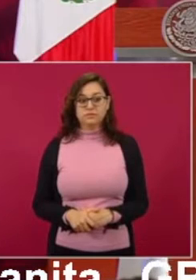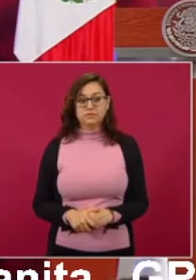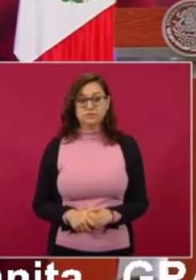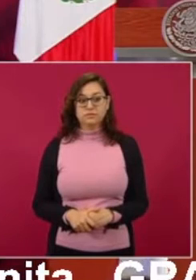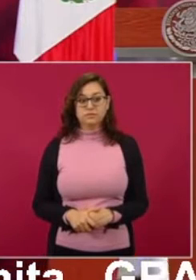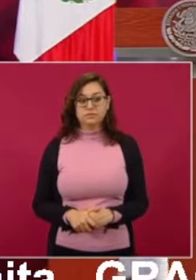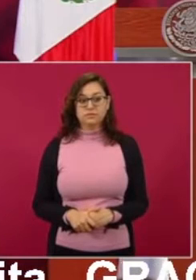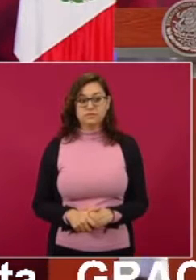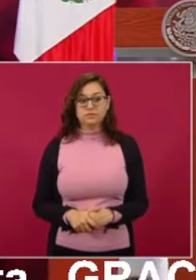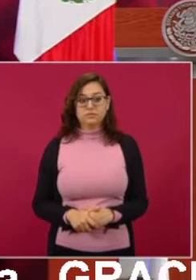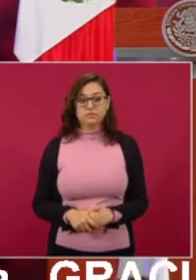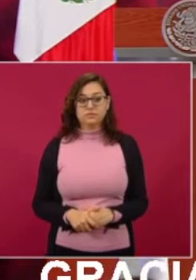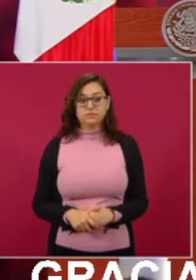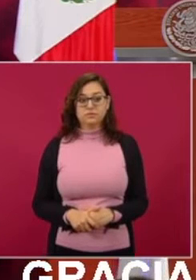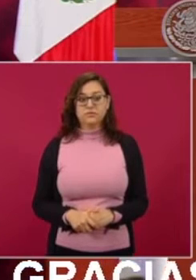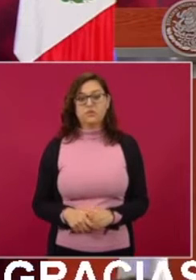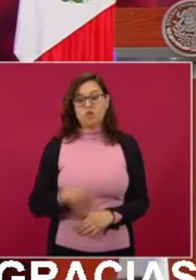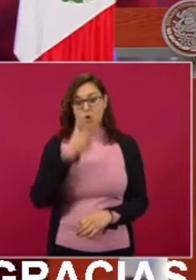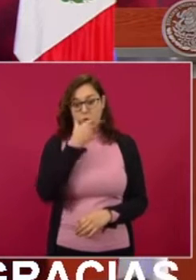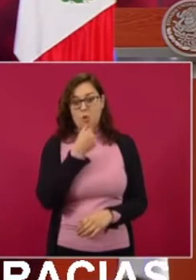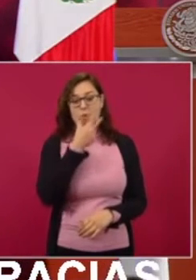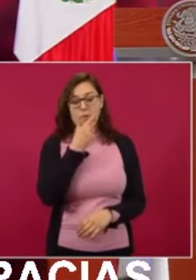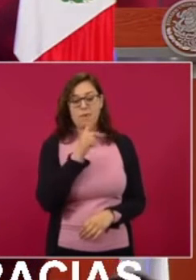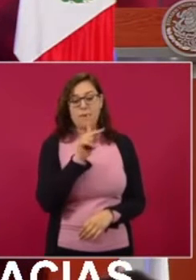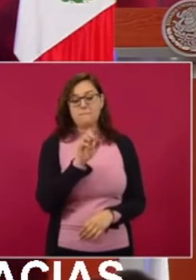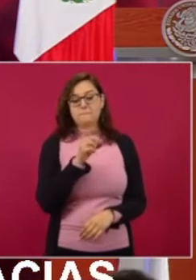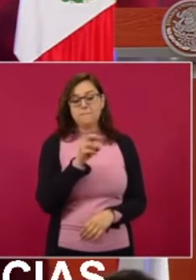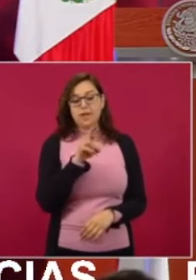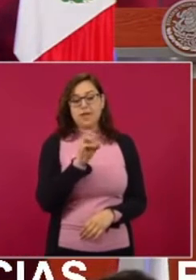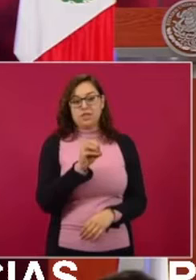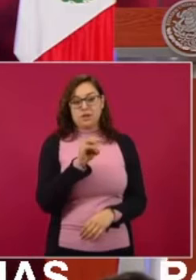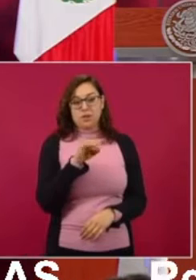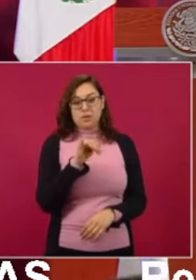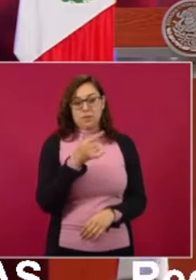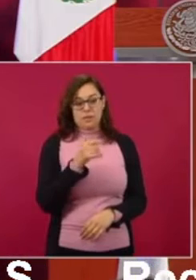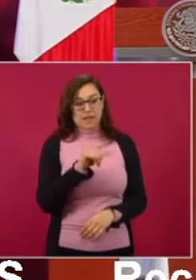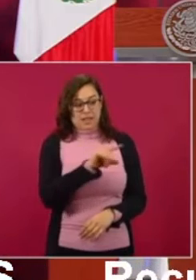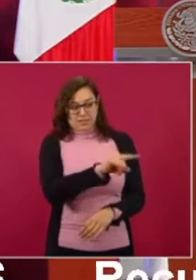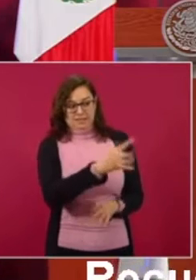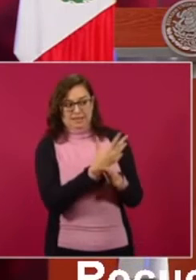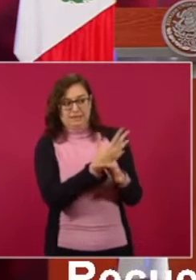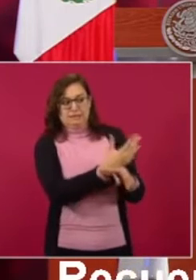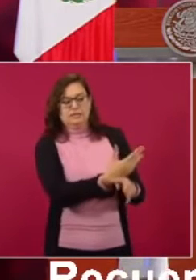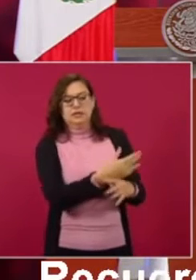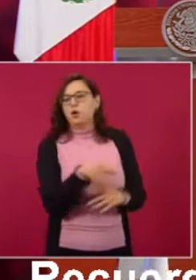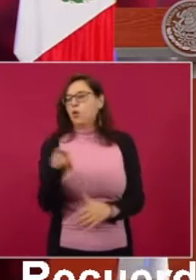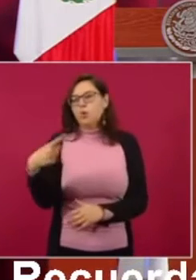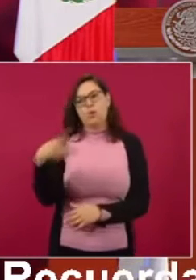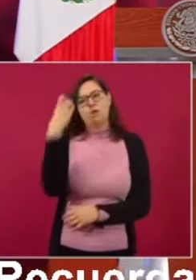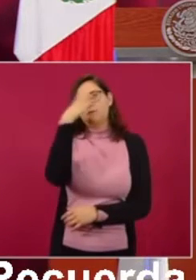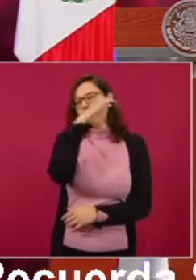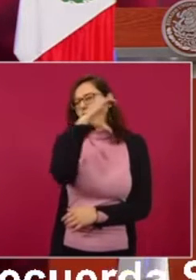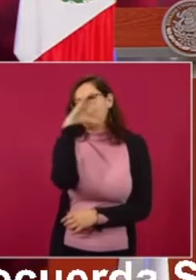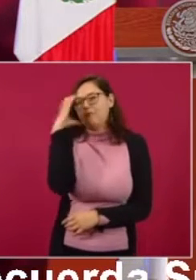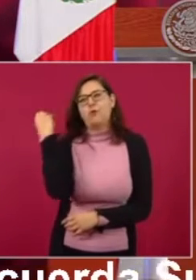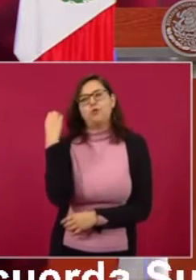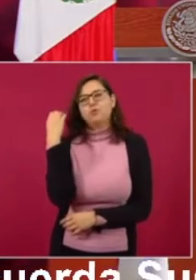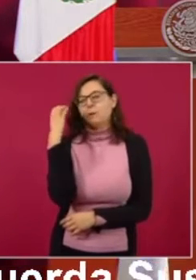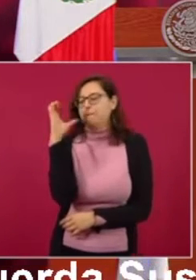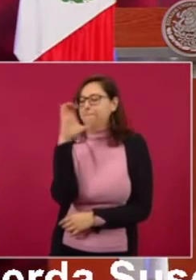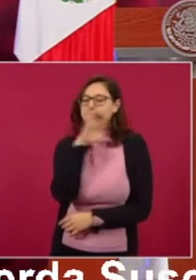y dice todo lo miguel me encanta esta foto yo también lo comparto estoy de